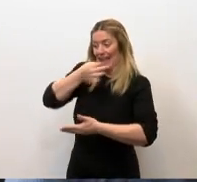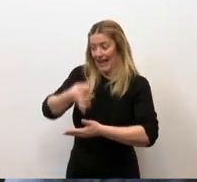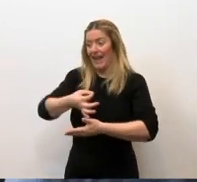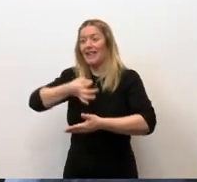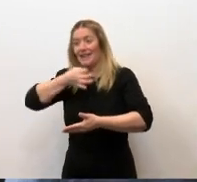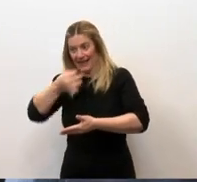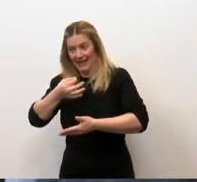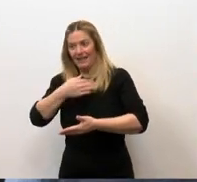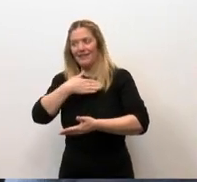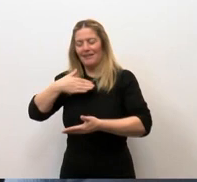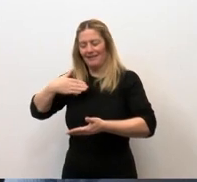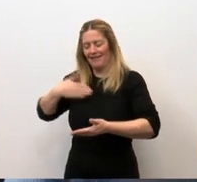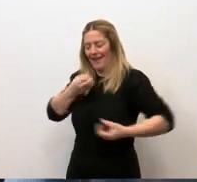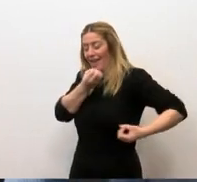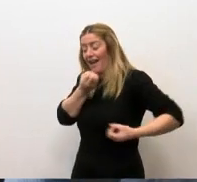que